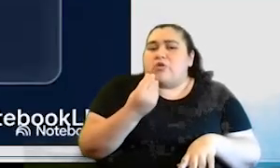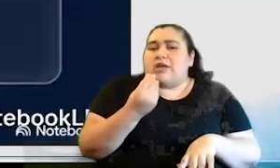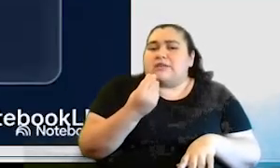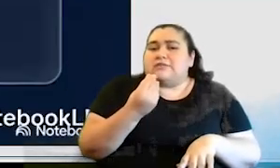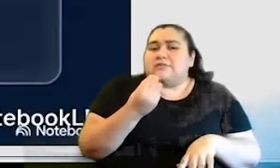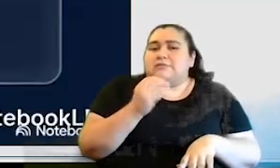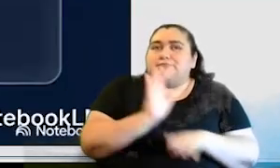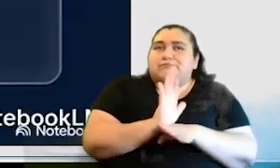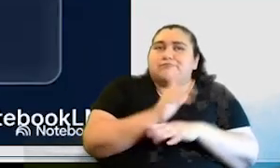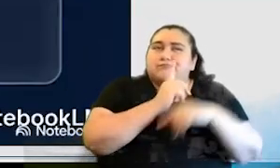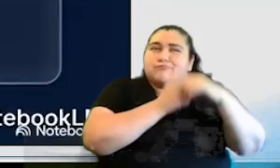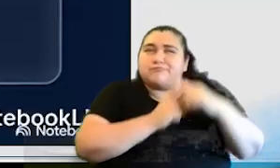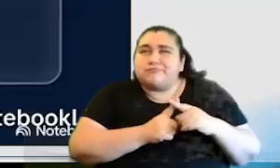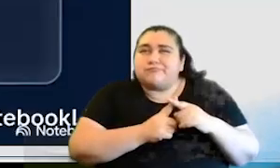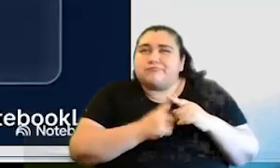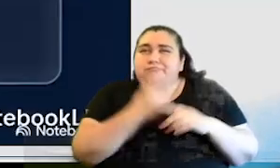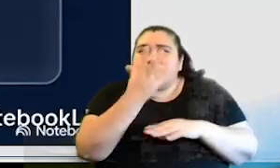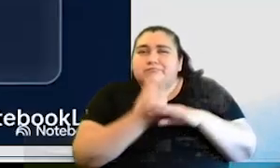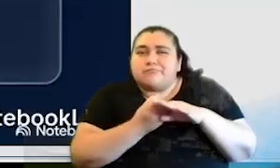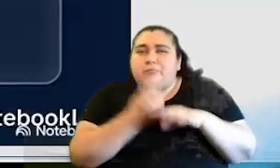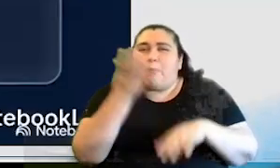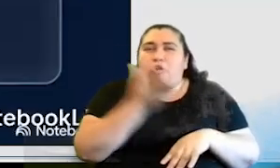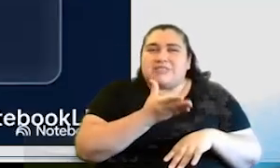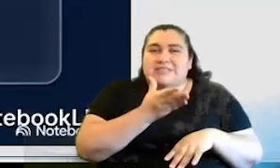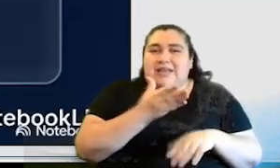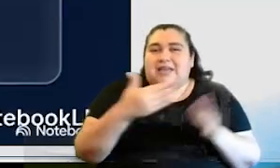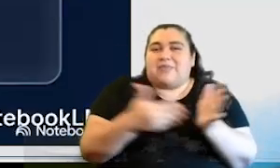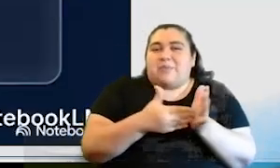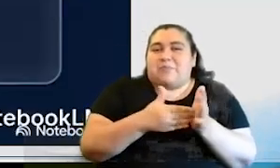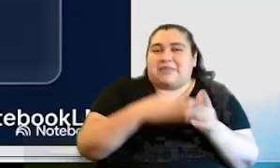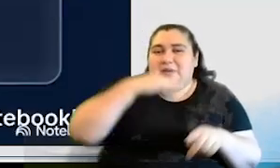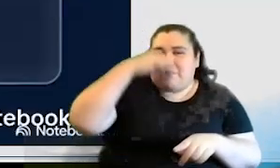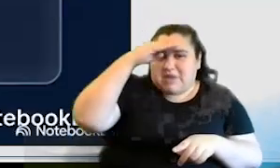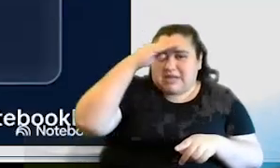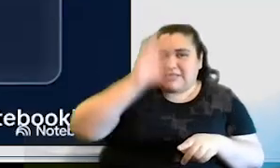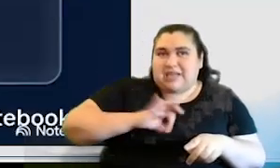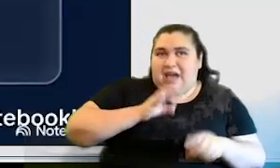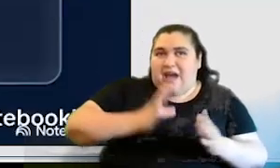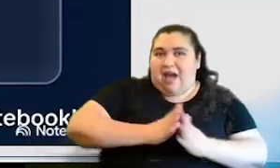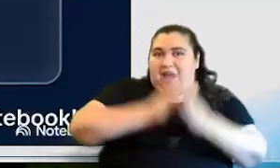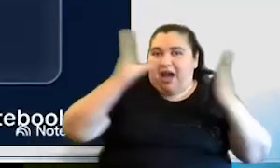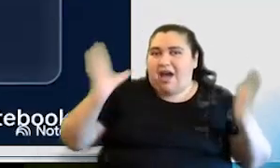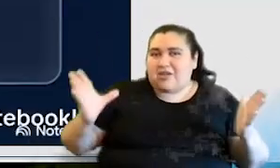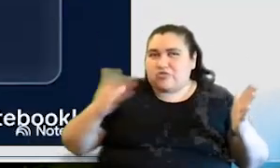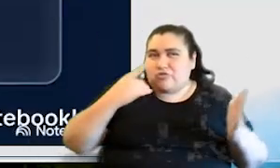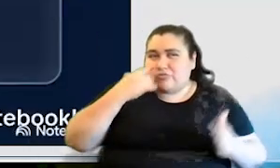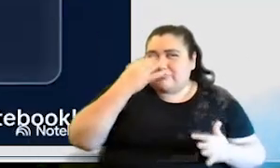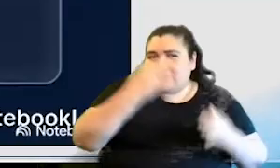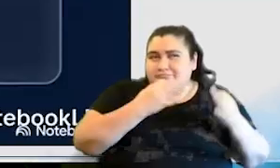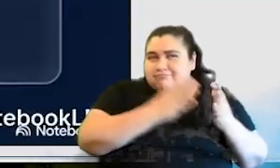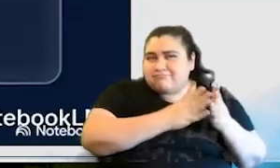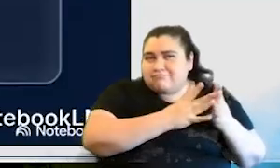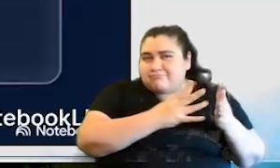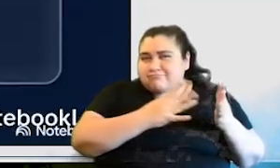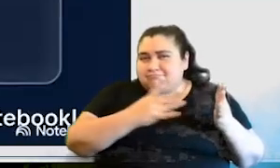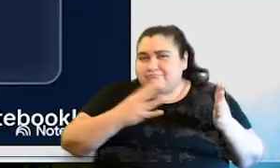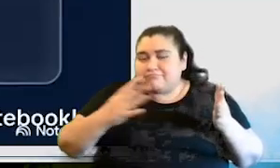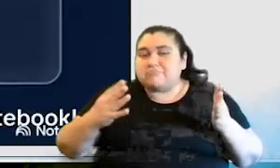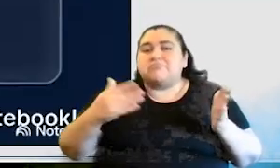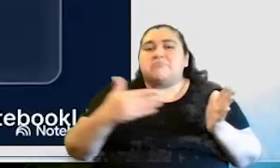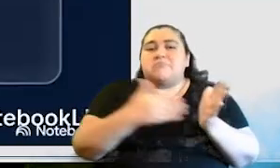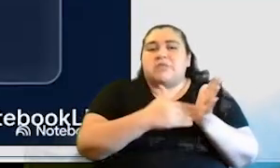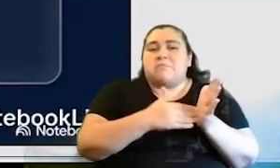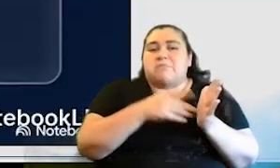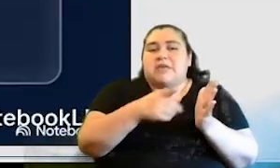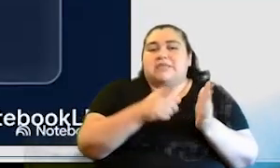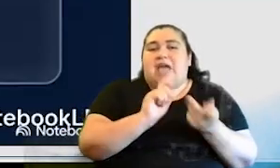deducir durante los distintos meses del año hasta que se produzca la liquidación final y que se realice